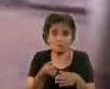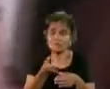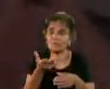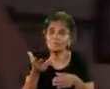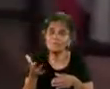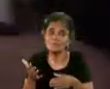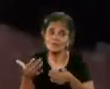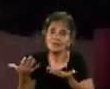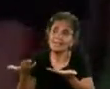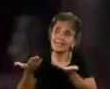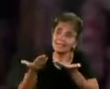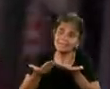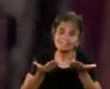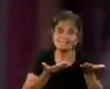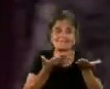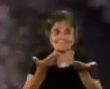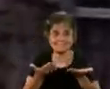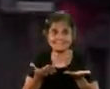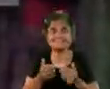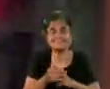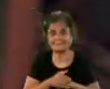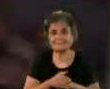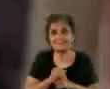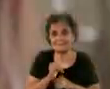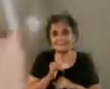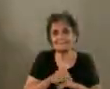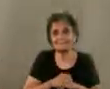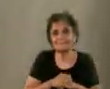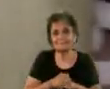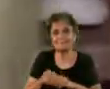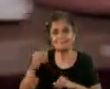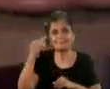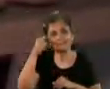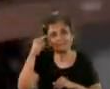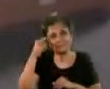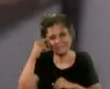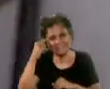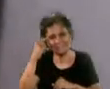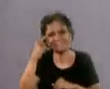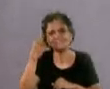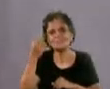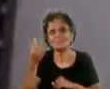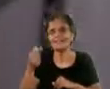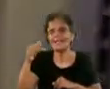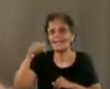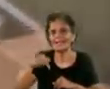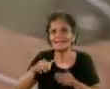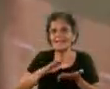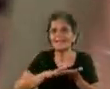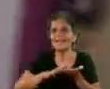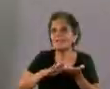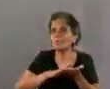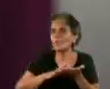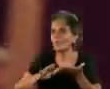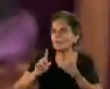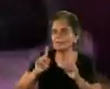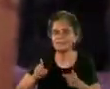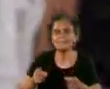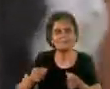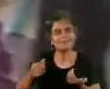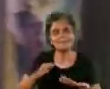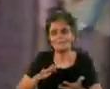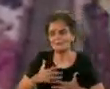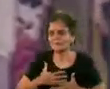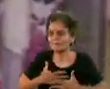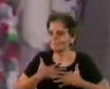todas las personas que quieran emprender, porque creo que es lo nuevo, es lo que inspira a muchísima gente